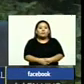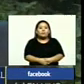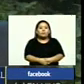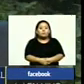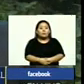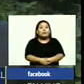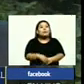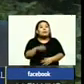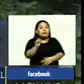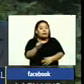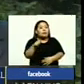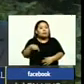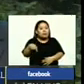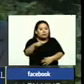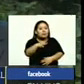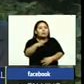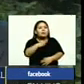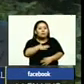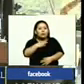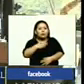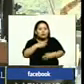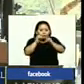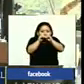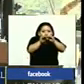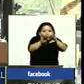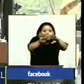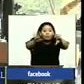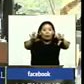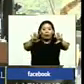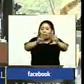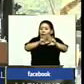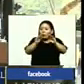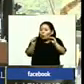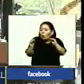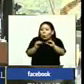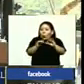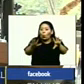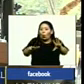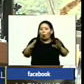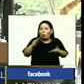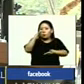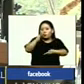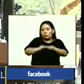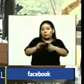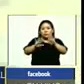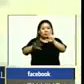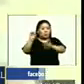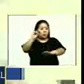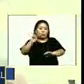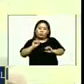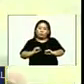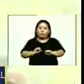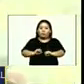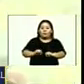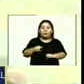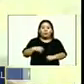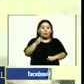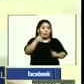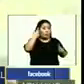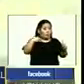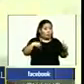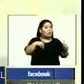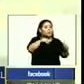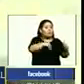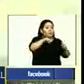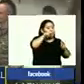Si tiene una carga viral baja, la mortalidad se reduce a alrededor del 10%. El doctor Anthony Fauci